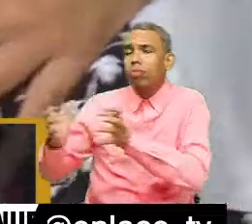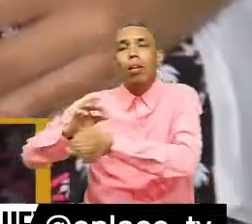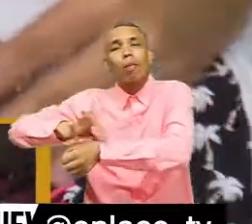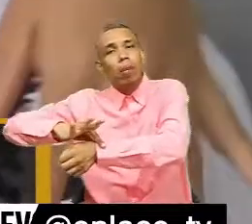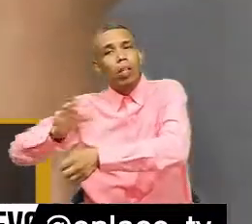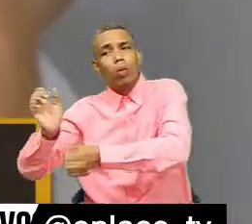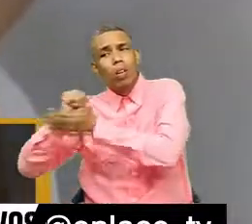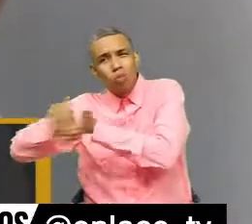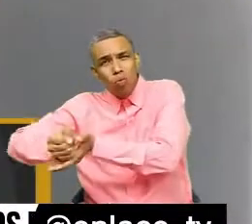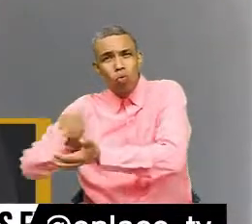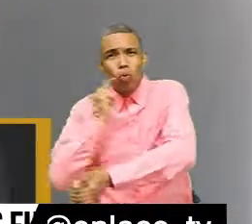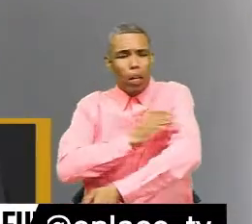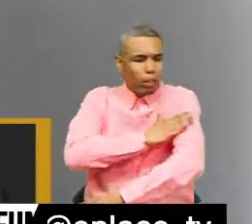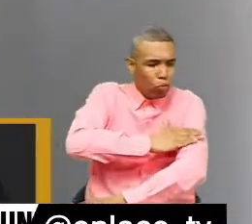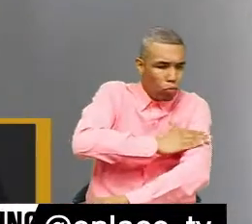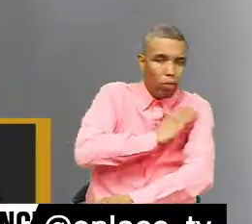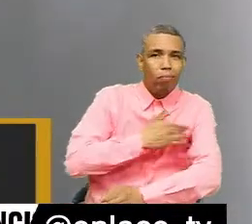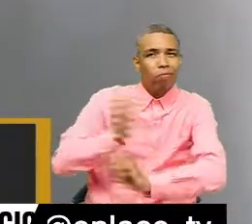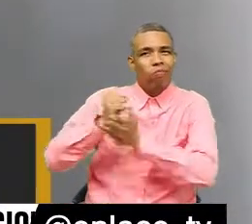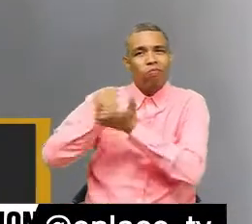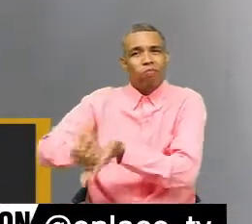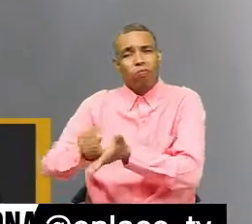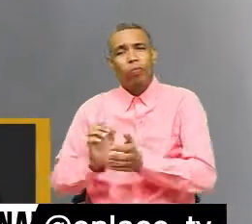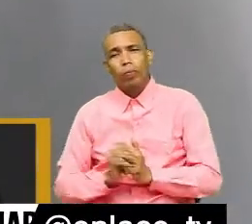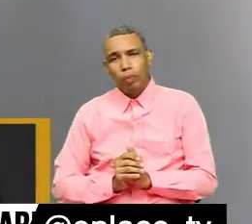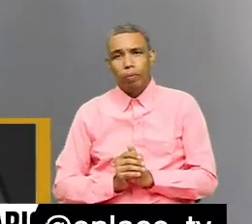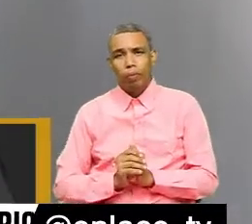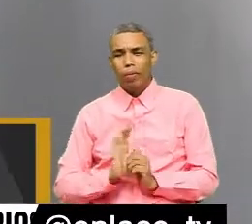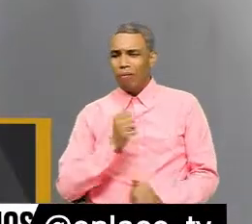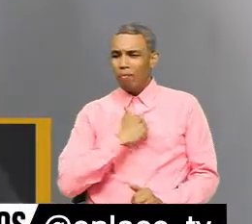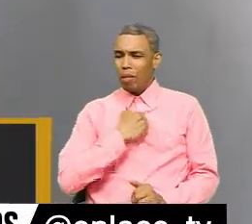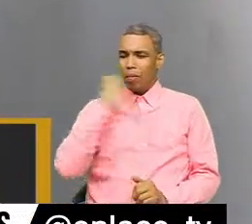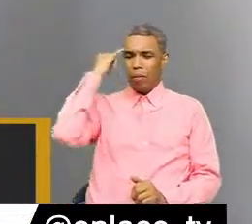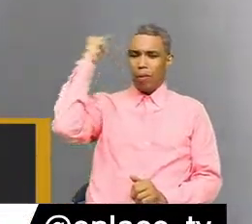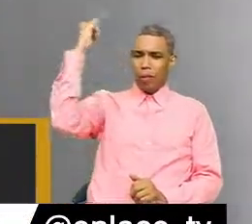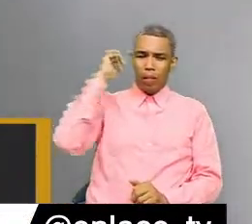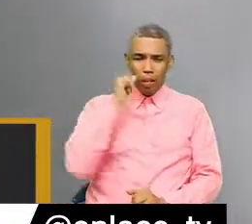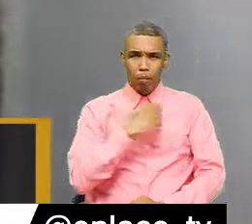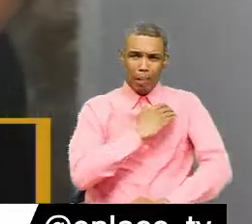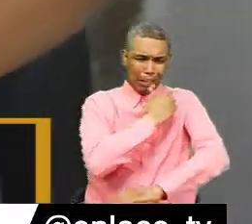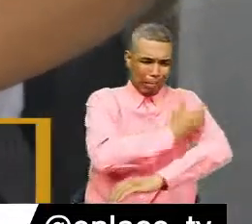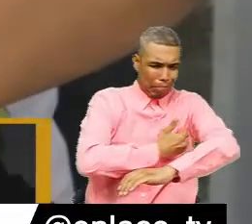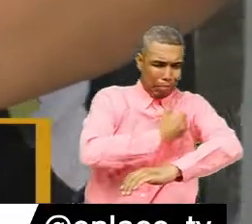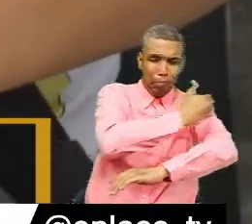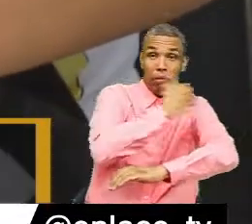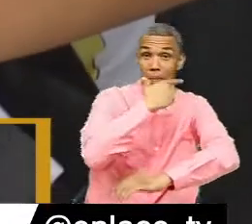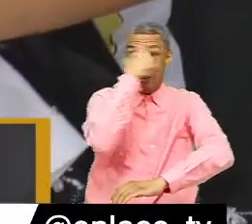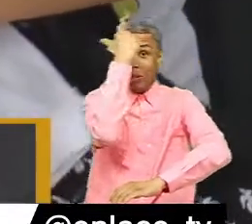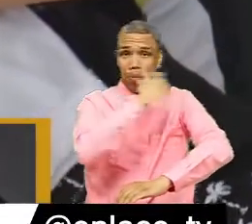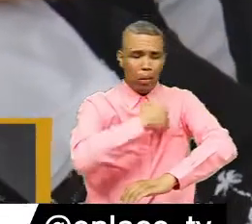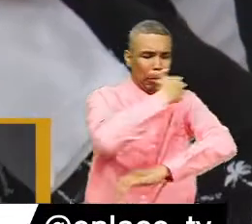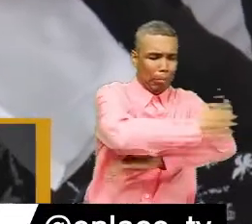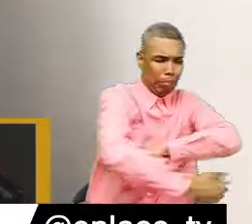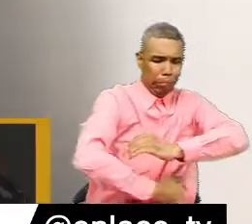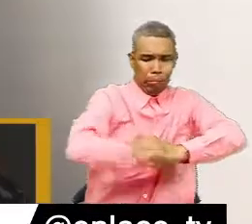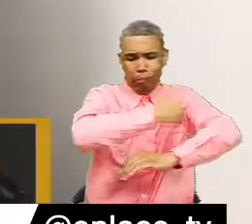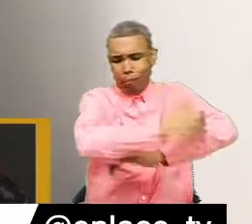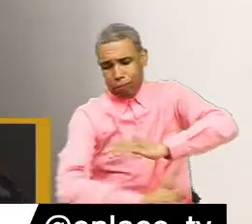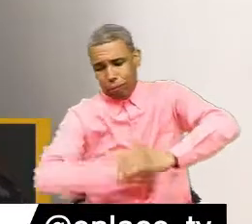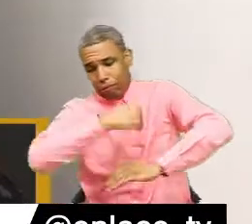le compré un yeso, le hice una capa, le forré con una venda, pues al ver a mi hijo así, el